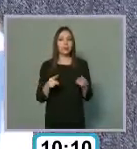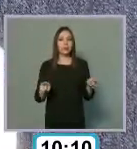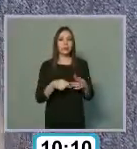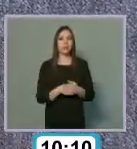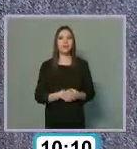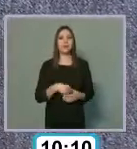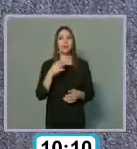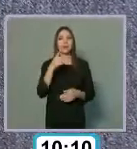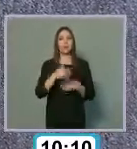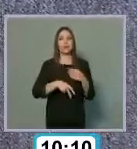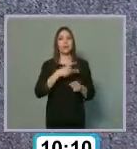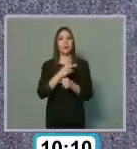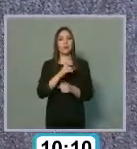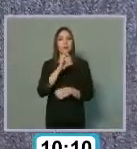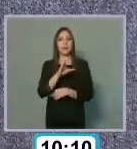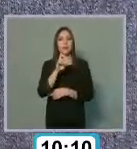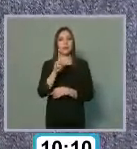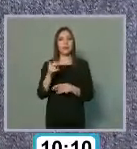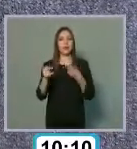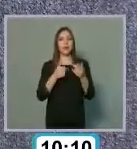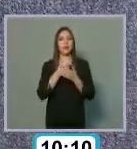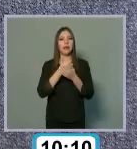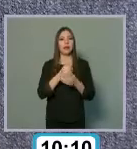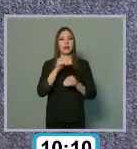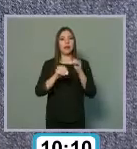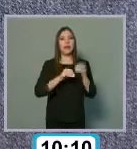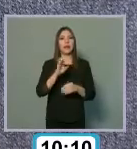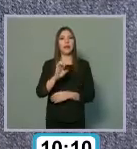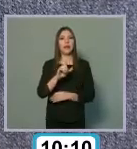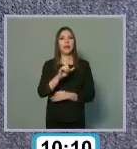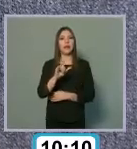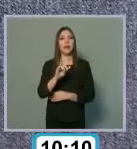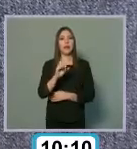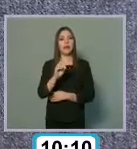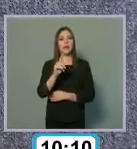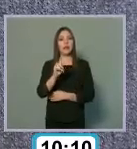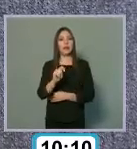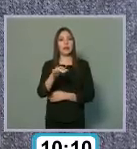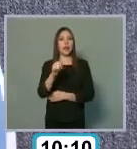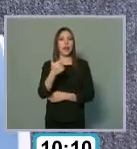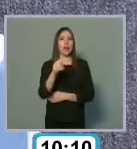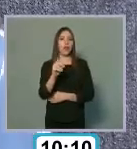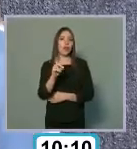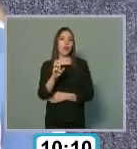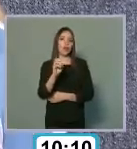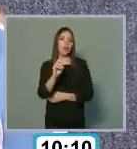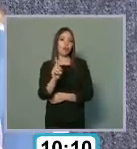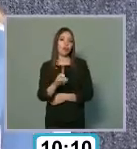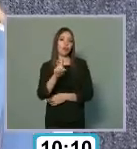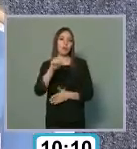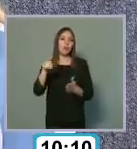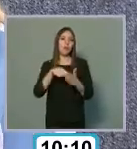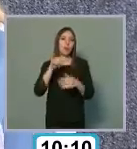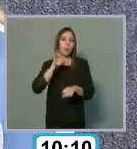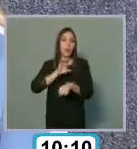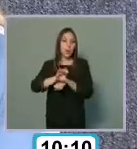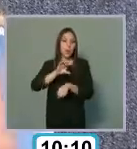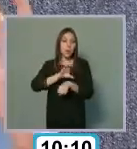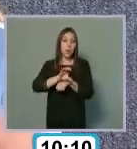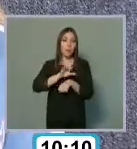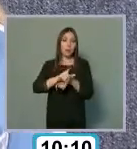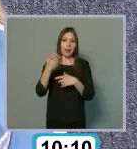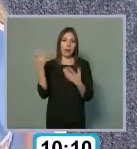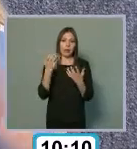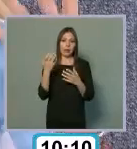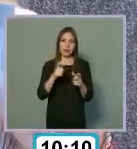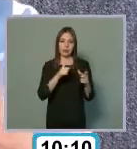es mi segundo disco, está producido por Elio Feliciano, Elio del Mago de Oz, en Medellín, Colombia, y masterizado en Puerto Rico. Y la verdad